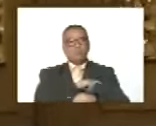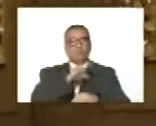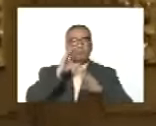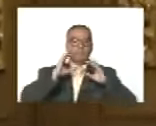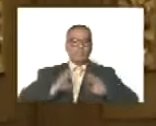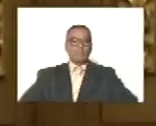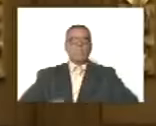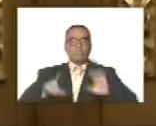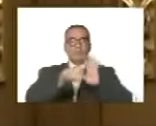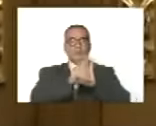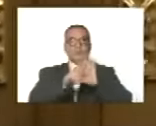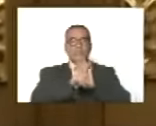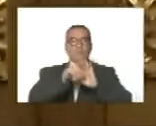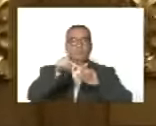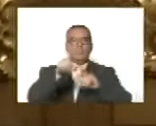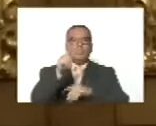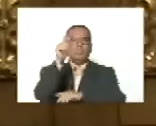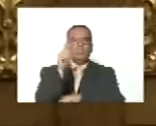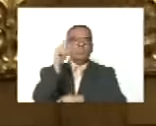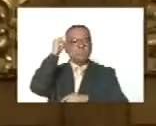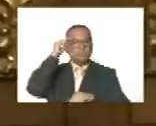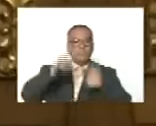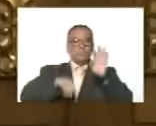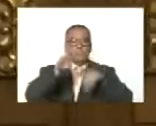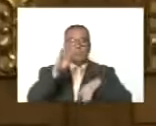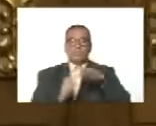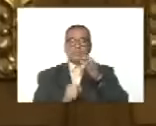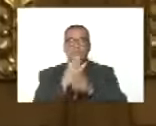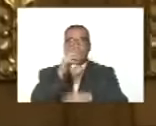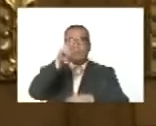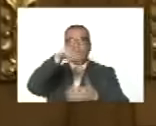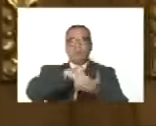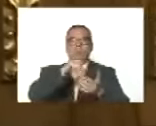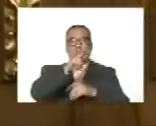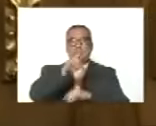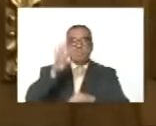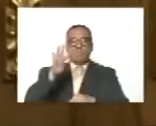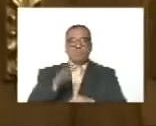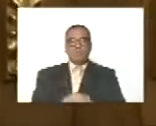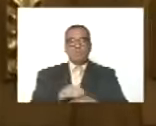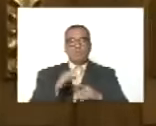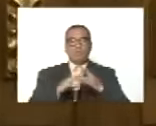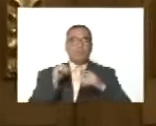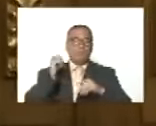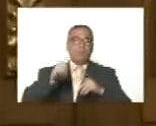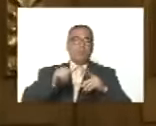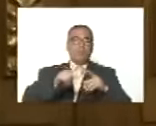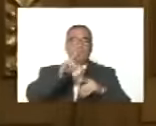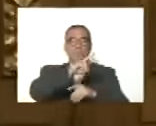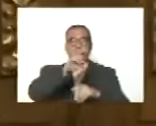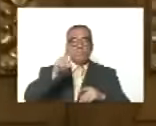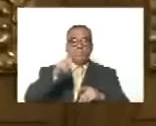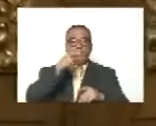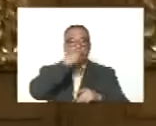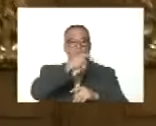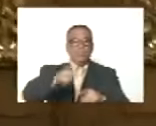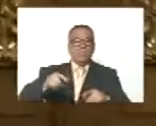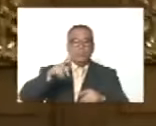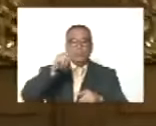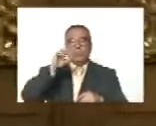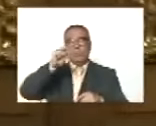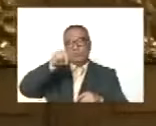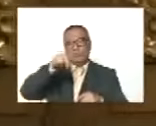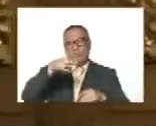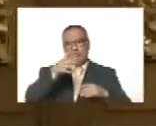cuerpo legislativo. Y bueno, hoy 14 de mayo de 2024, en pleno siglo XXI, el pueblo de Palestina